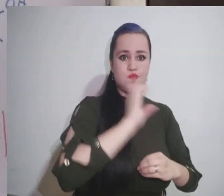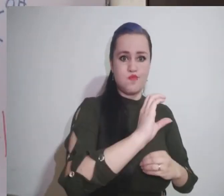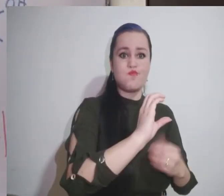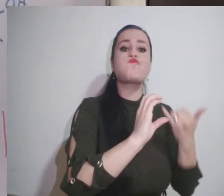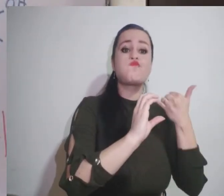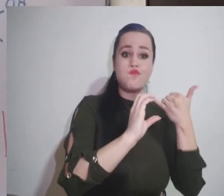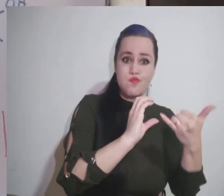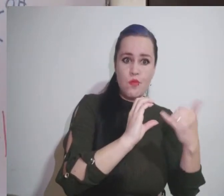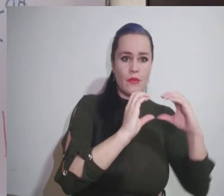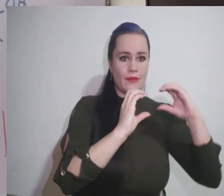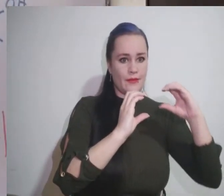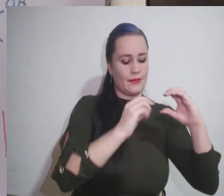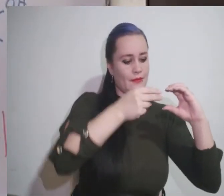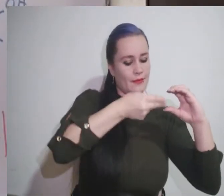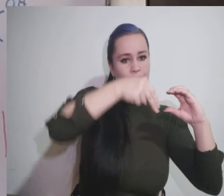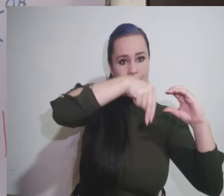peptídico.